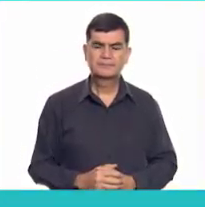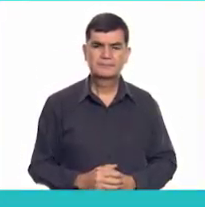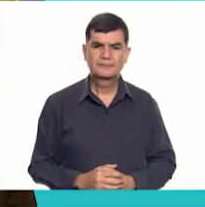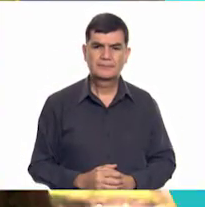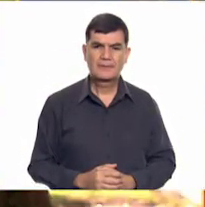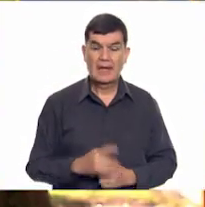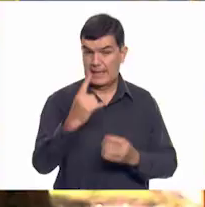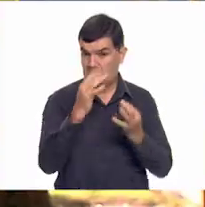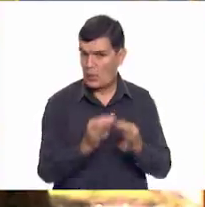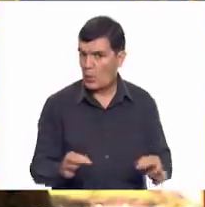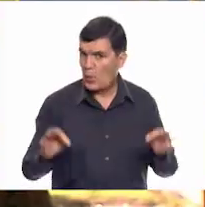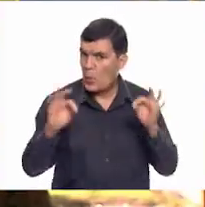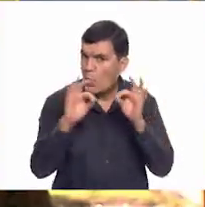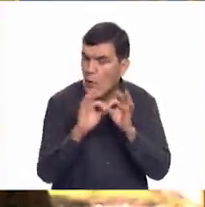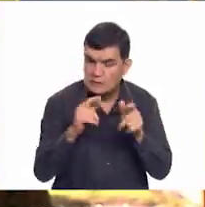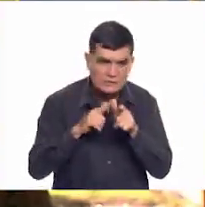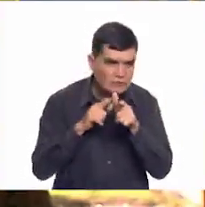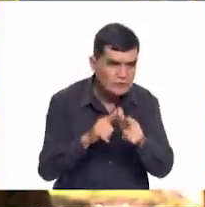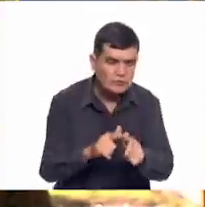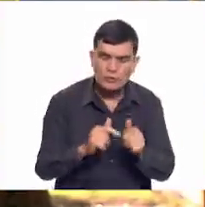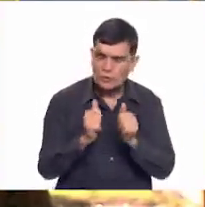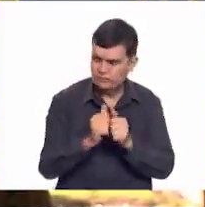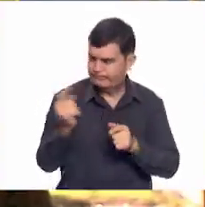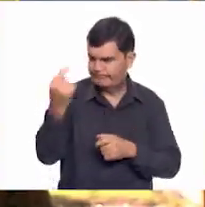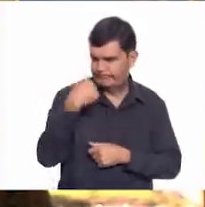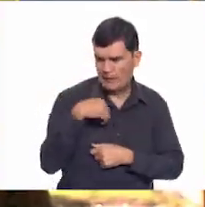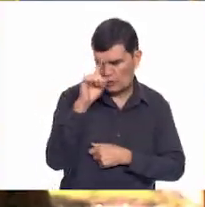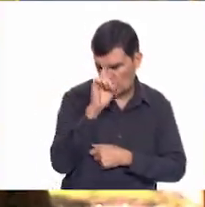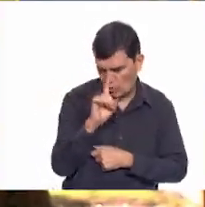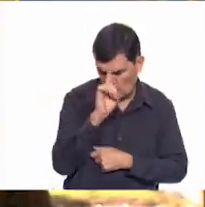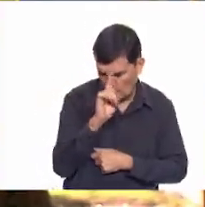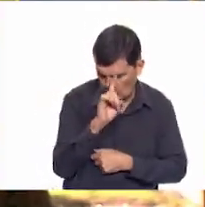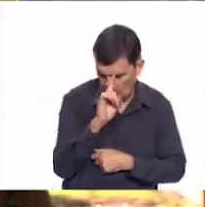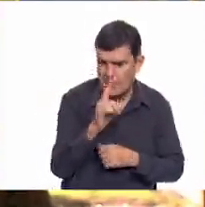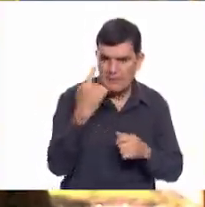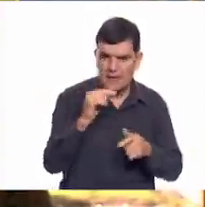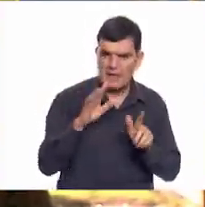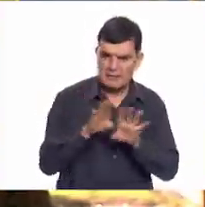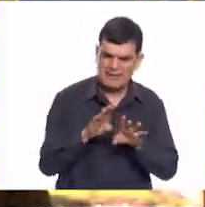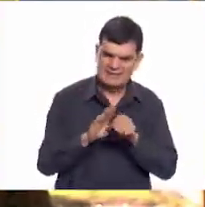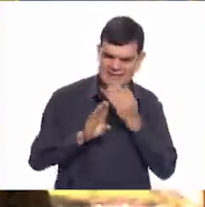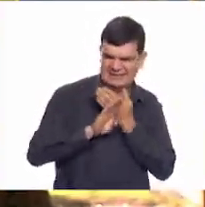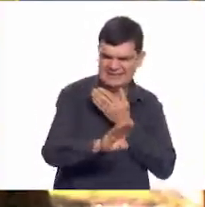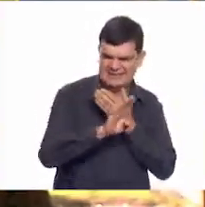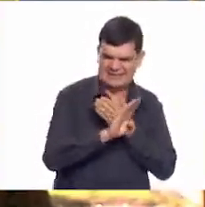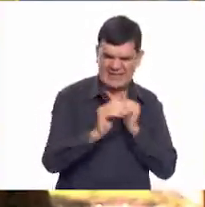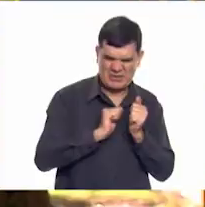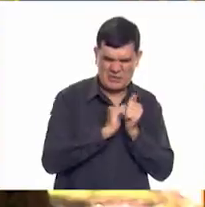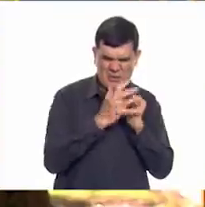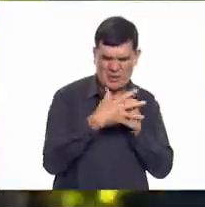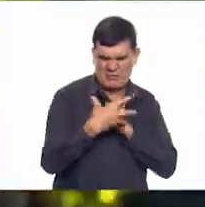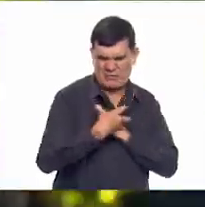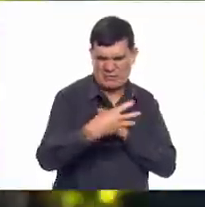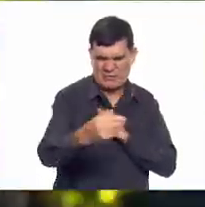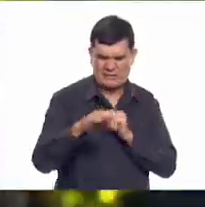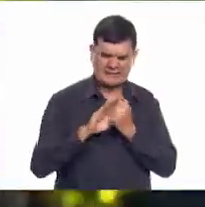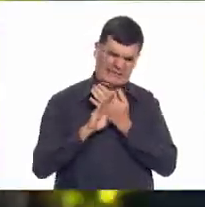Es muy importante continuar con las recomendaciones para evitar contagios de COVID.